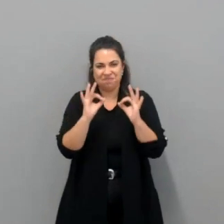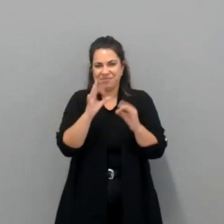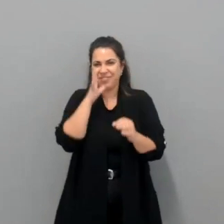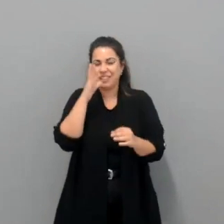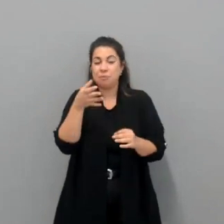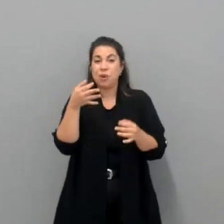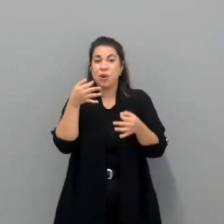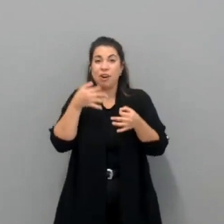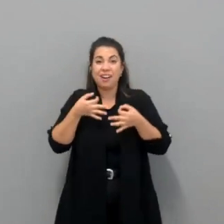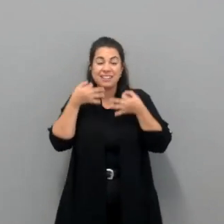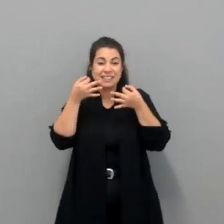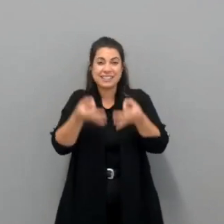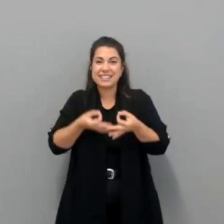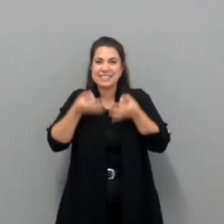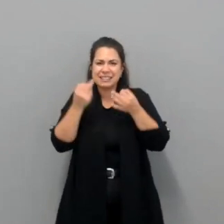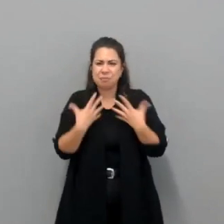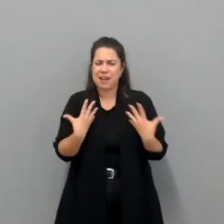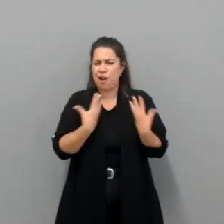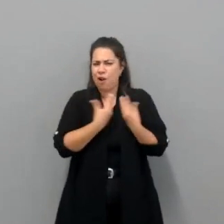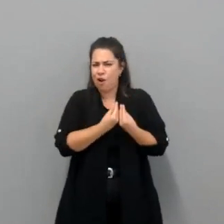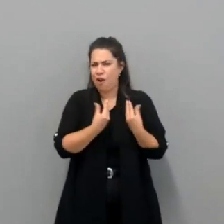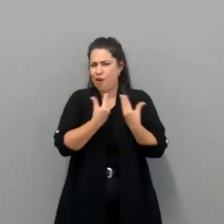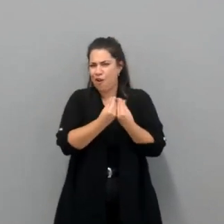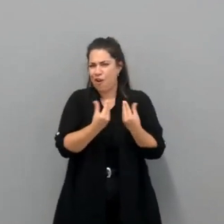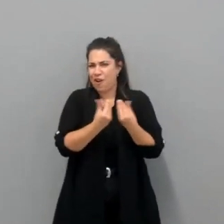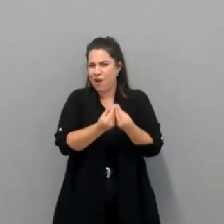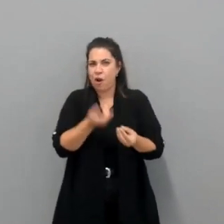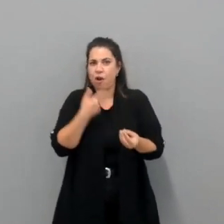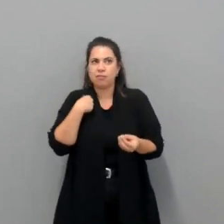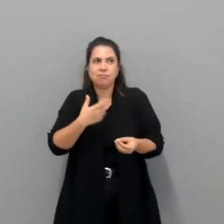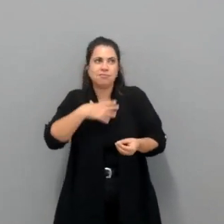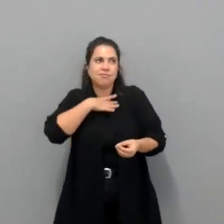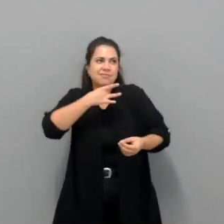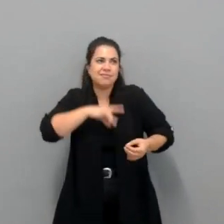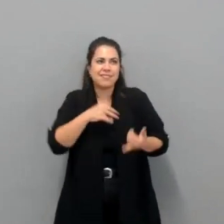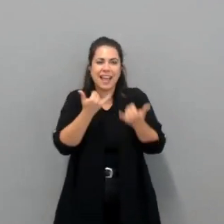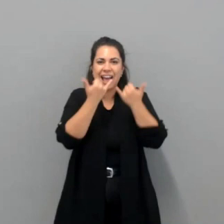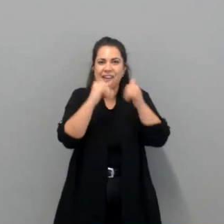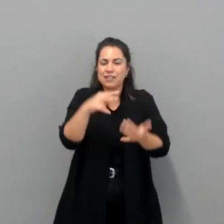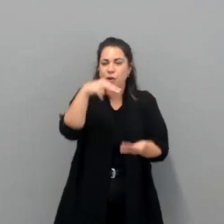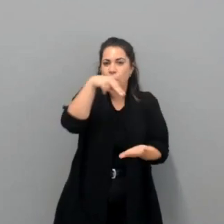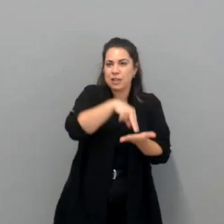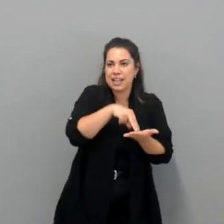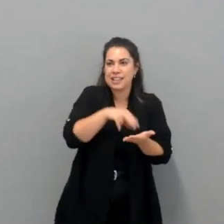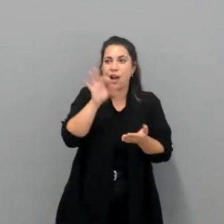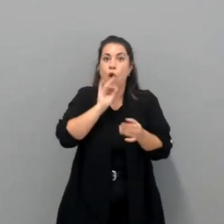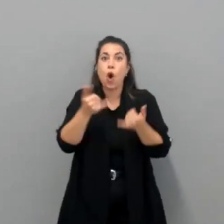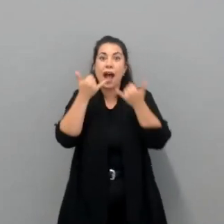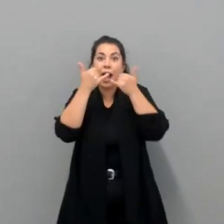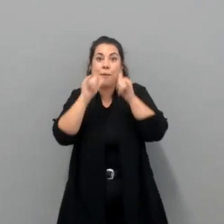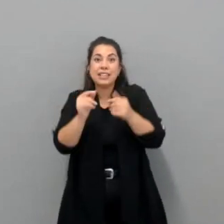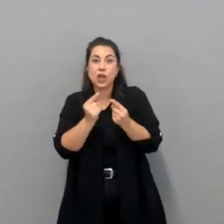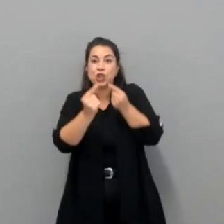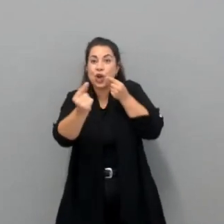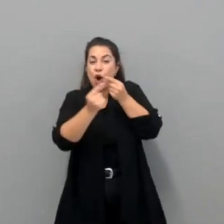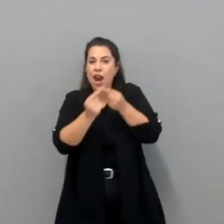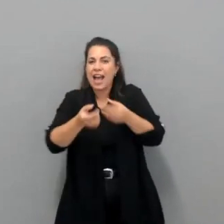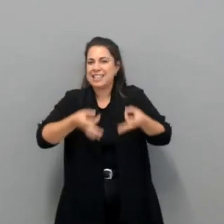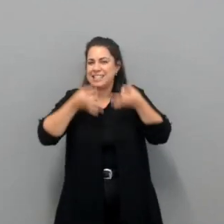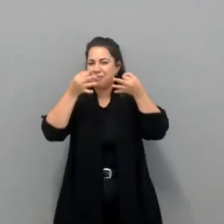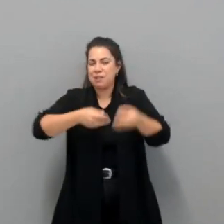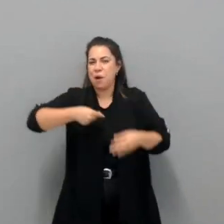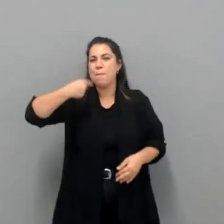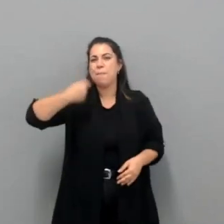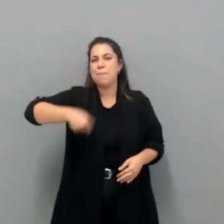siempre nos acompaña, ya sea en los eventos presenciales como en los virtuales, a nuestra